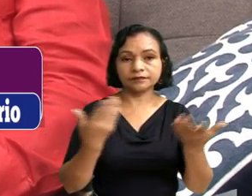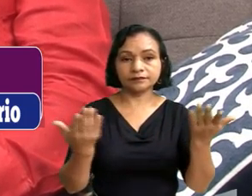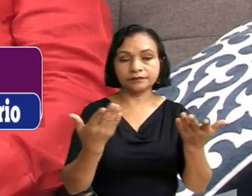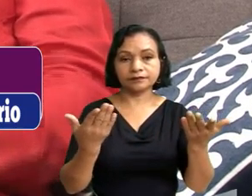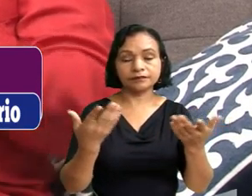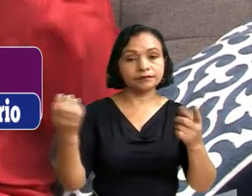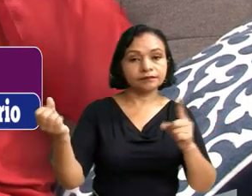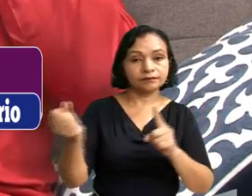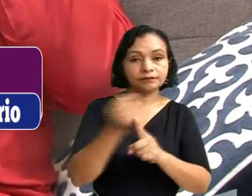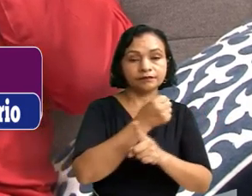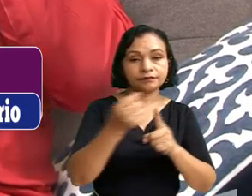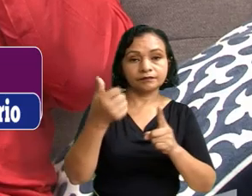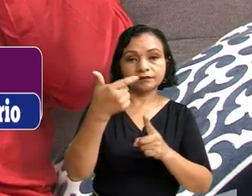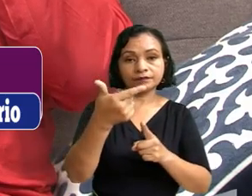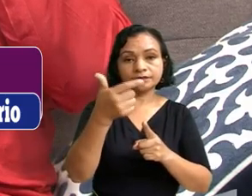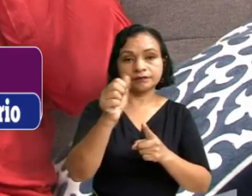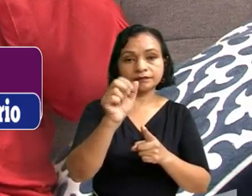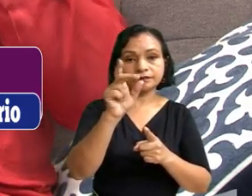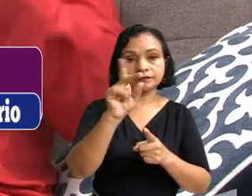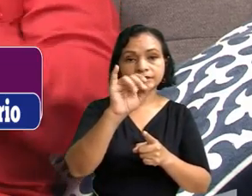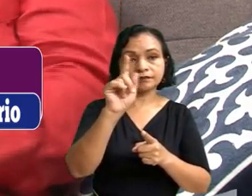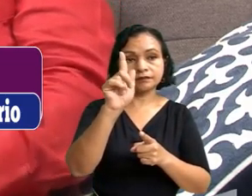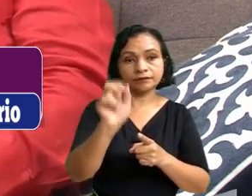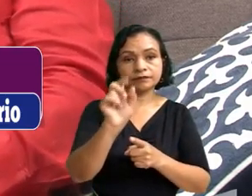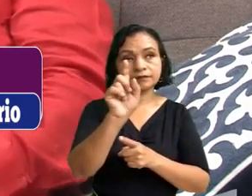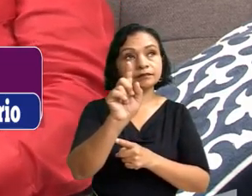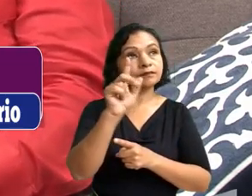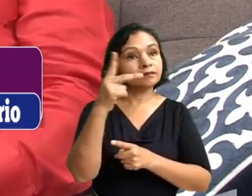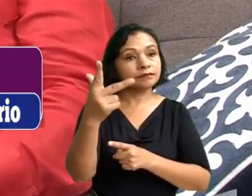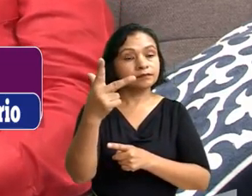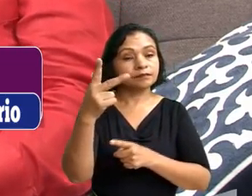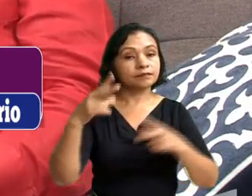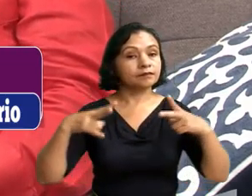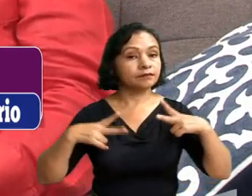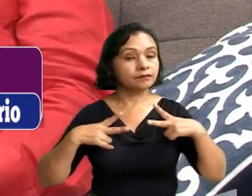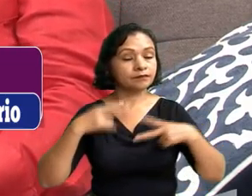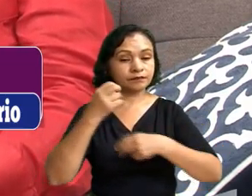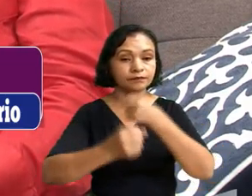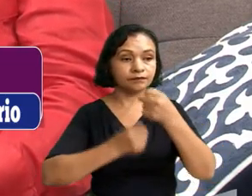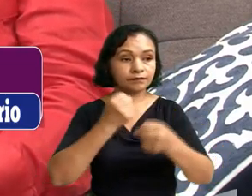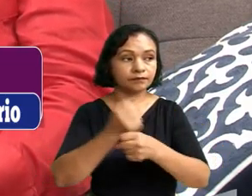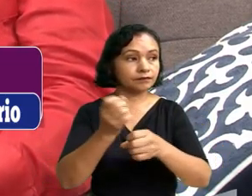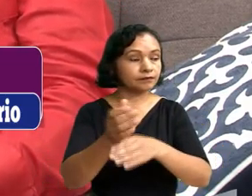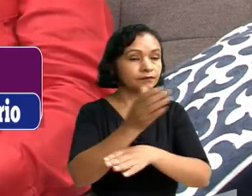intentona golpista a partir del 18 de abril del año pasado